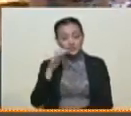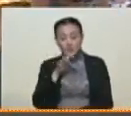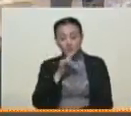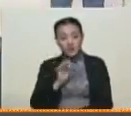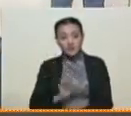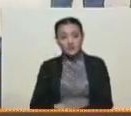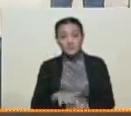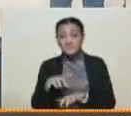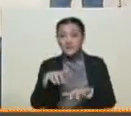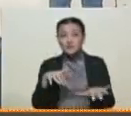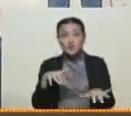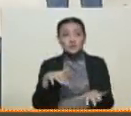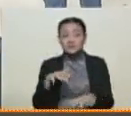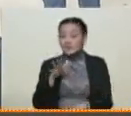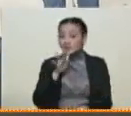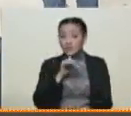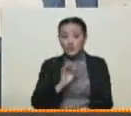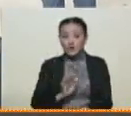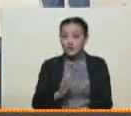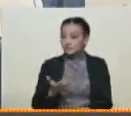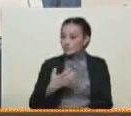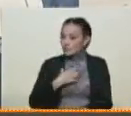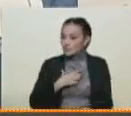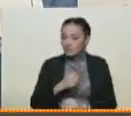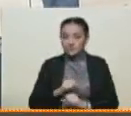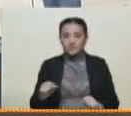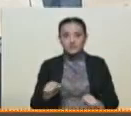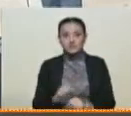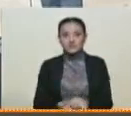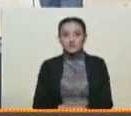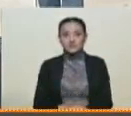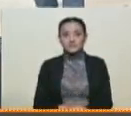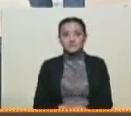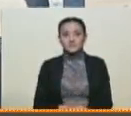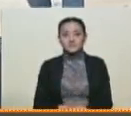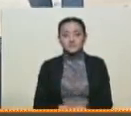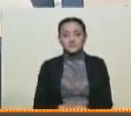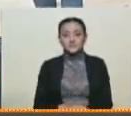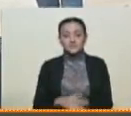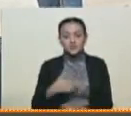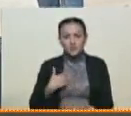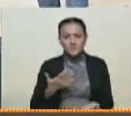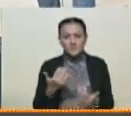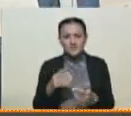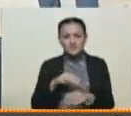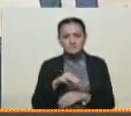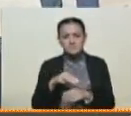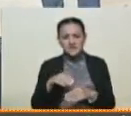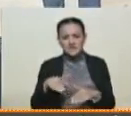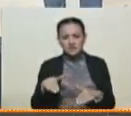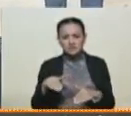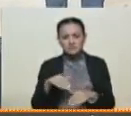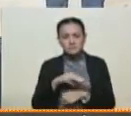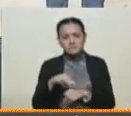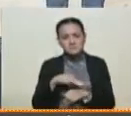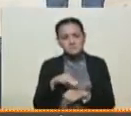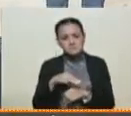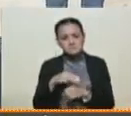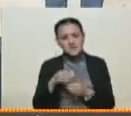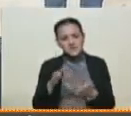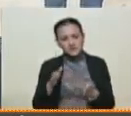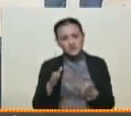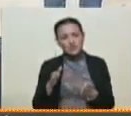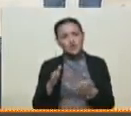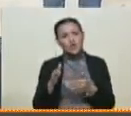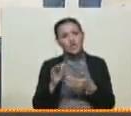de la población venezolana. Eso no puede ser. Yo he pedido a través del ministro de Deporte que